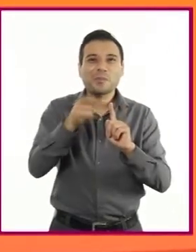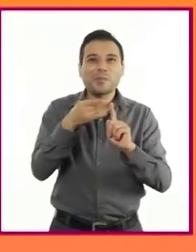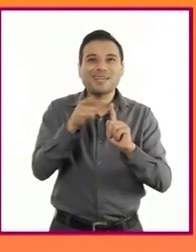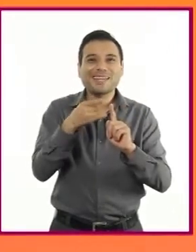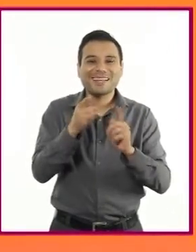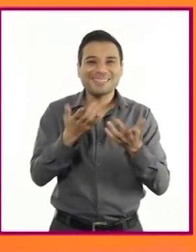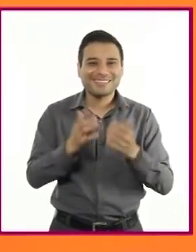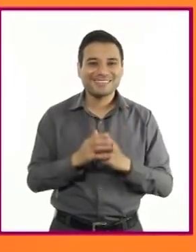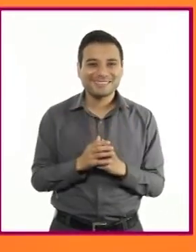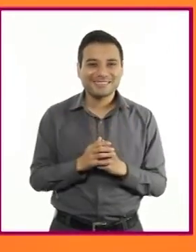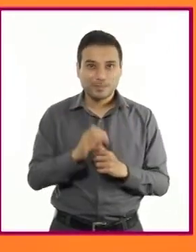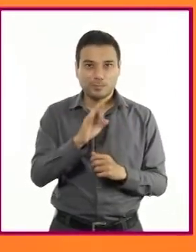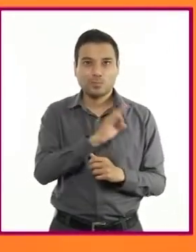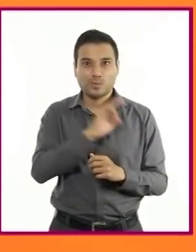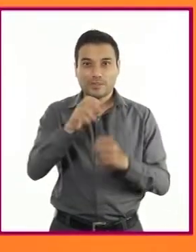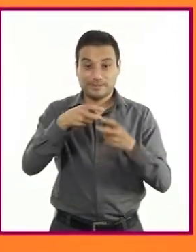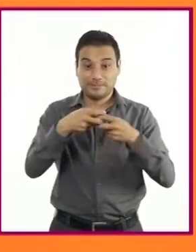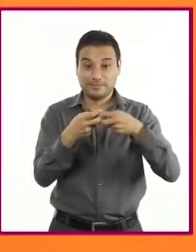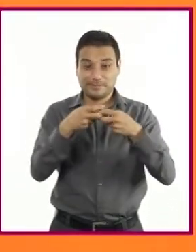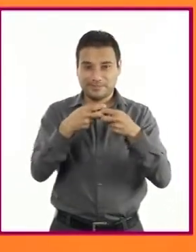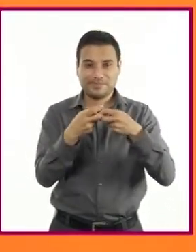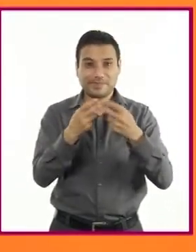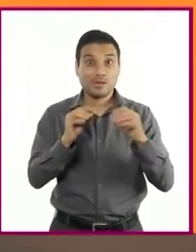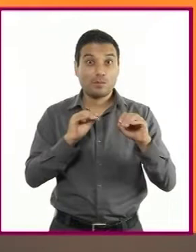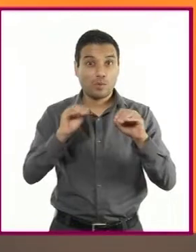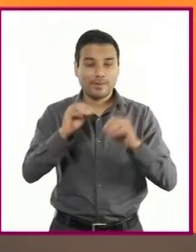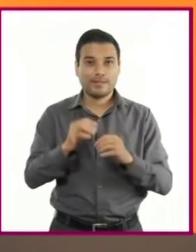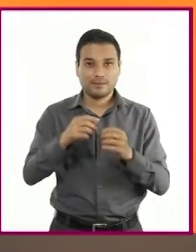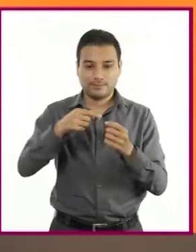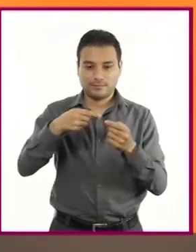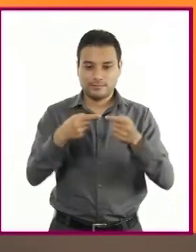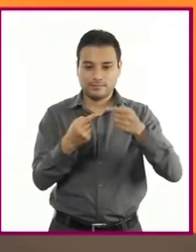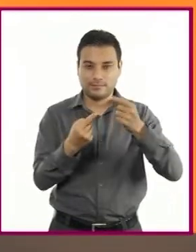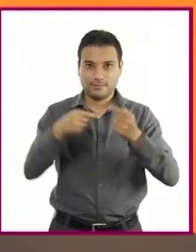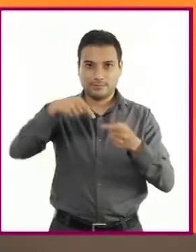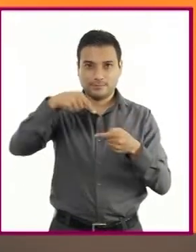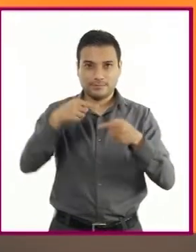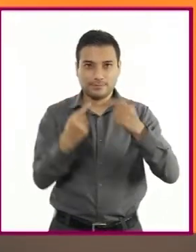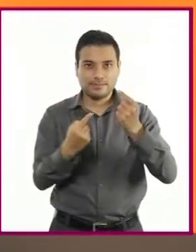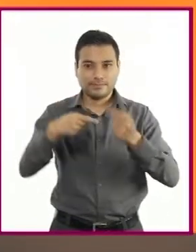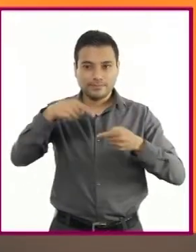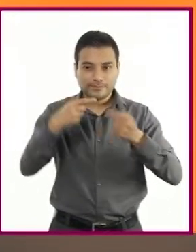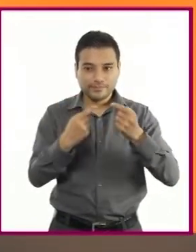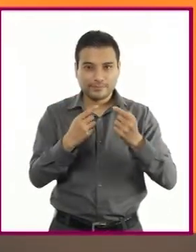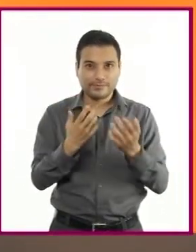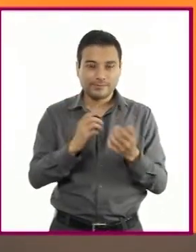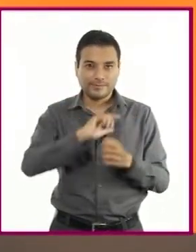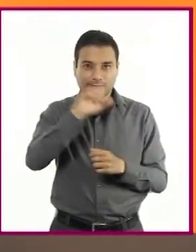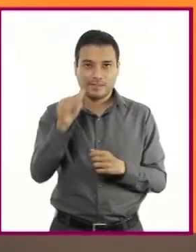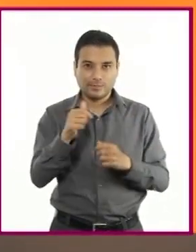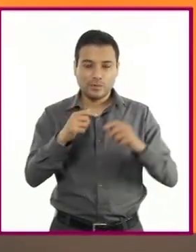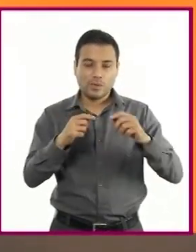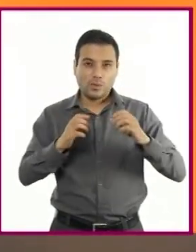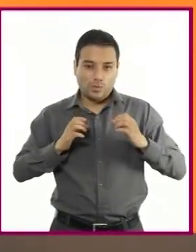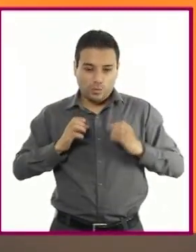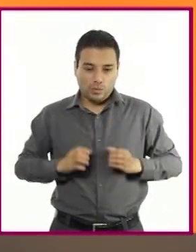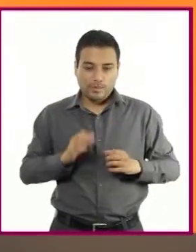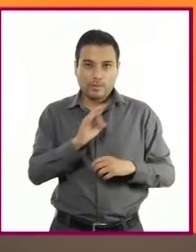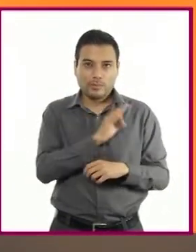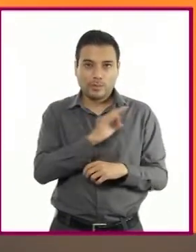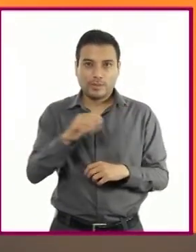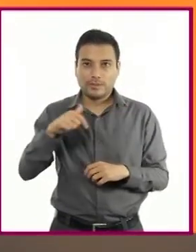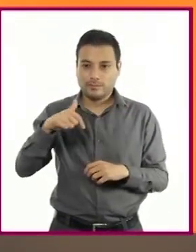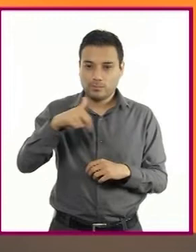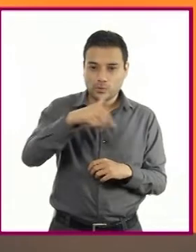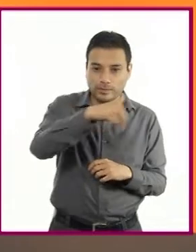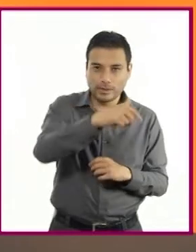cierto movimiento entre los huesos, lo cual capacita al cuerpo para su desplazamiento o para